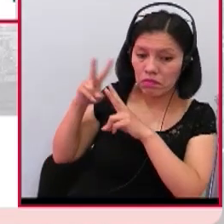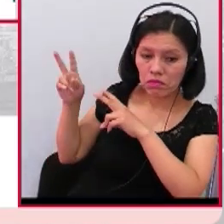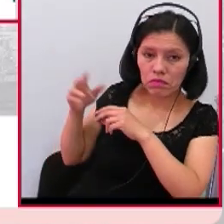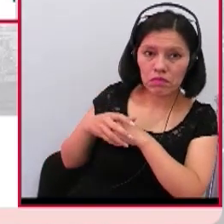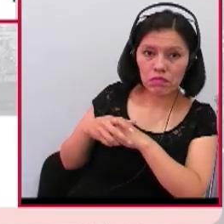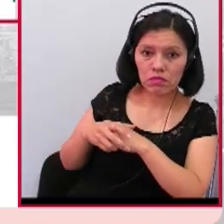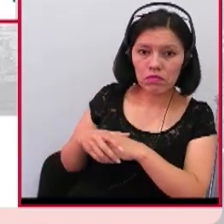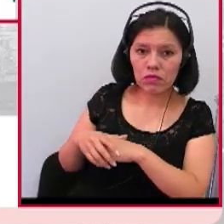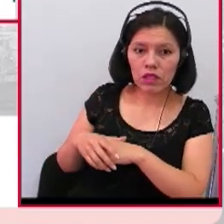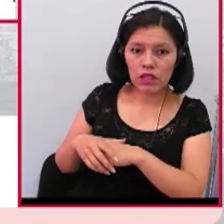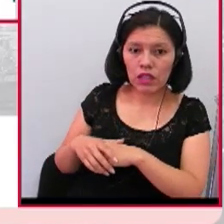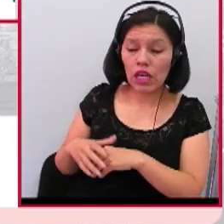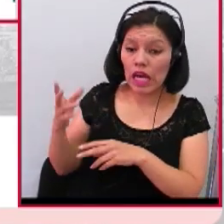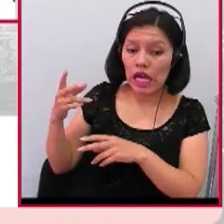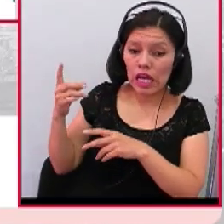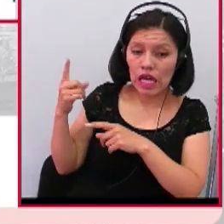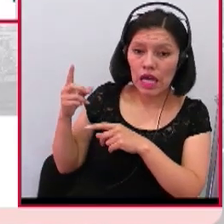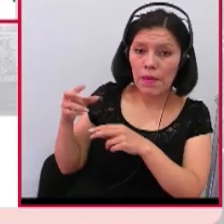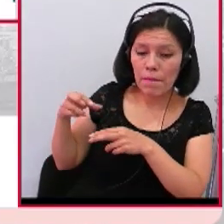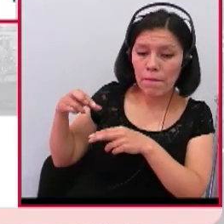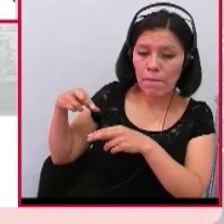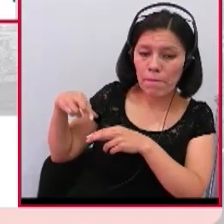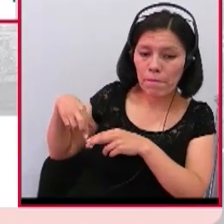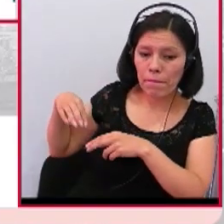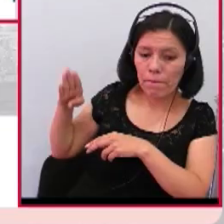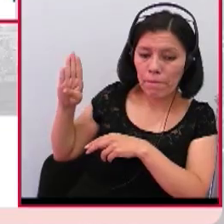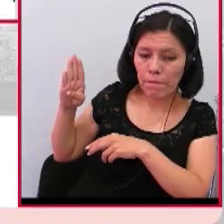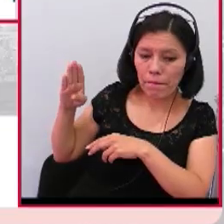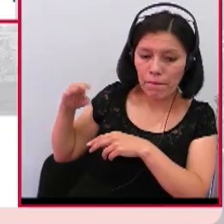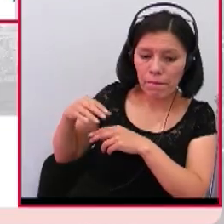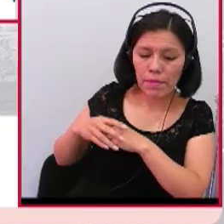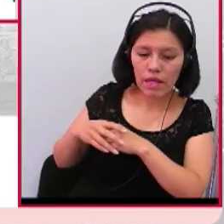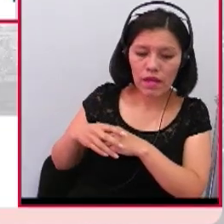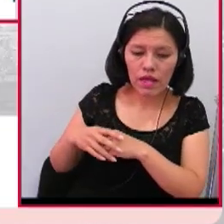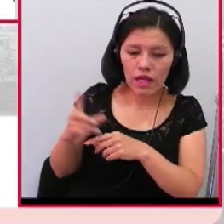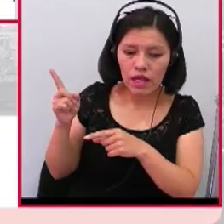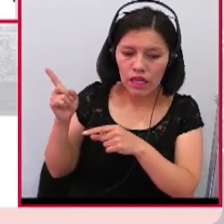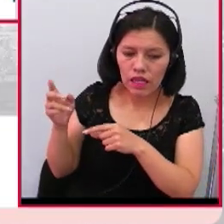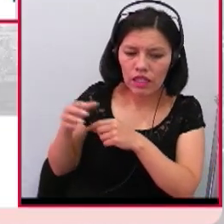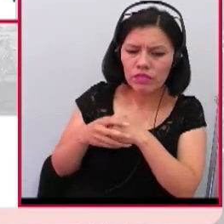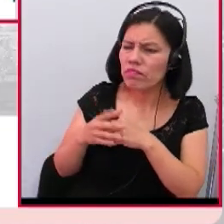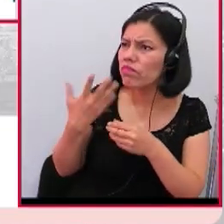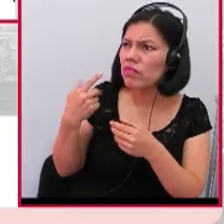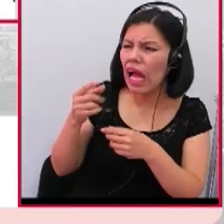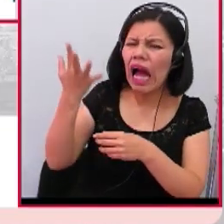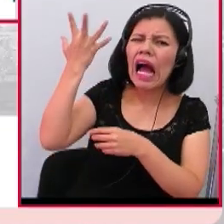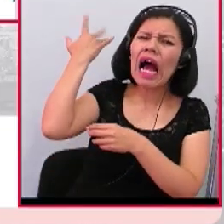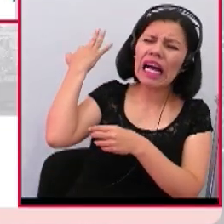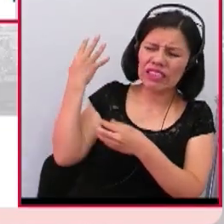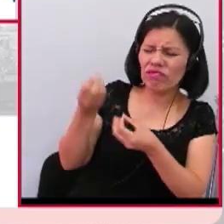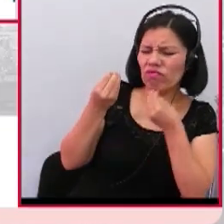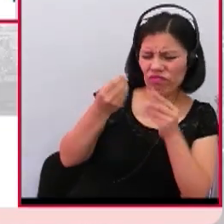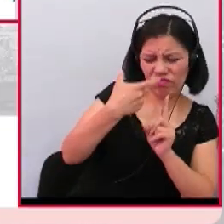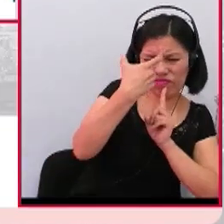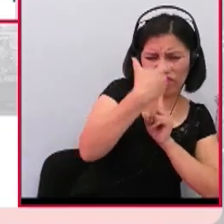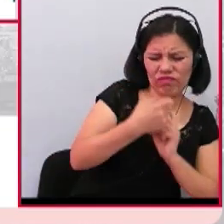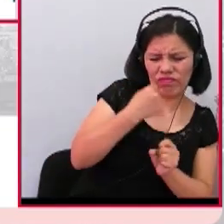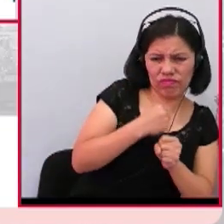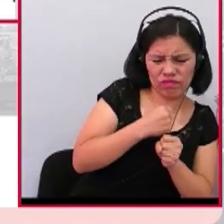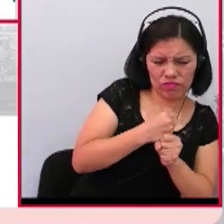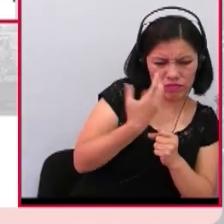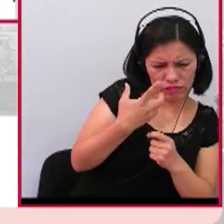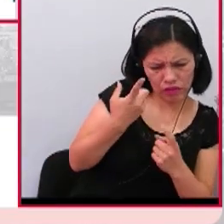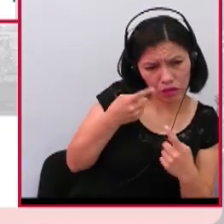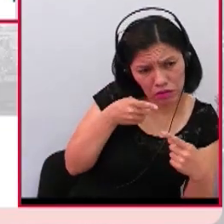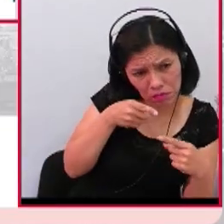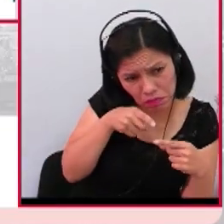plomo, nos indica cuándo uno tiene que terminar el soplado en escoria. Antiguamente, ¿cómo hacía el operador? El operador sacaba el convertidor, miraba